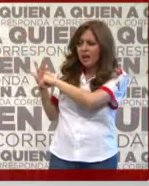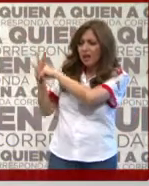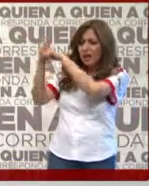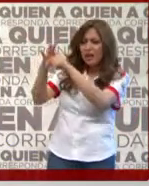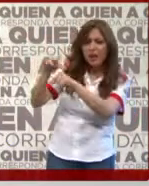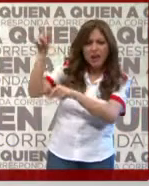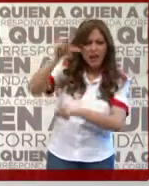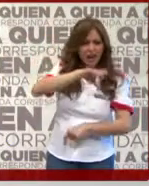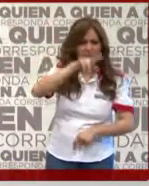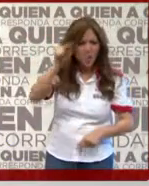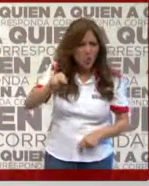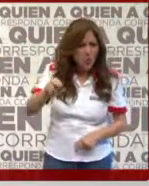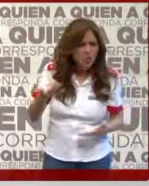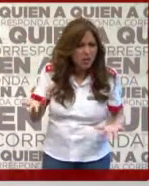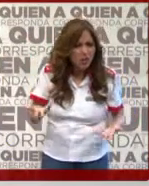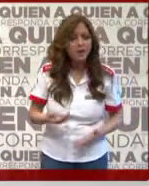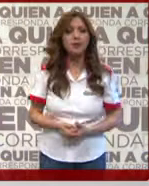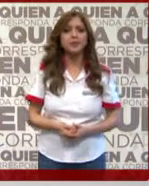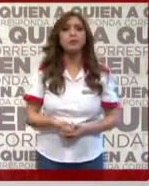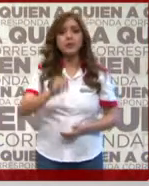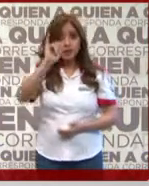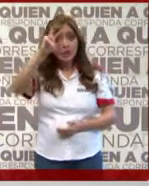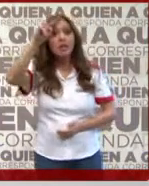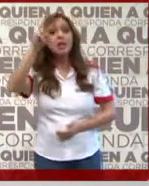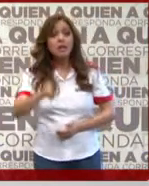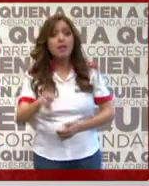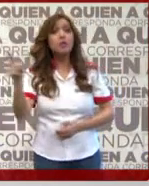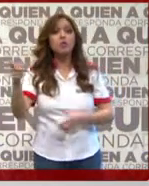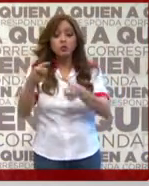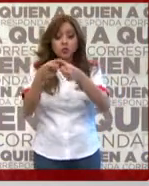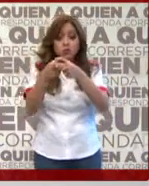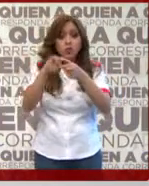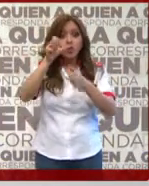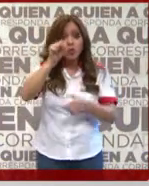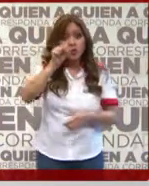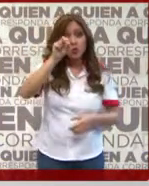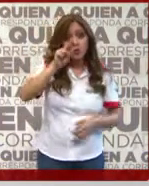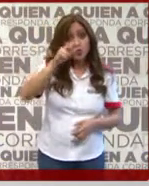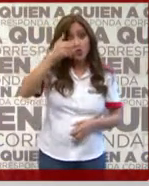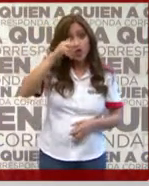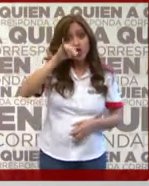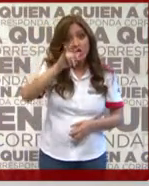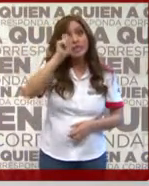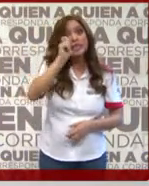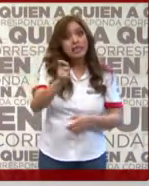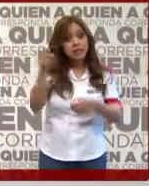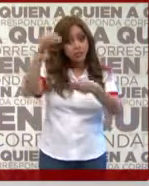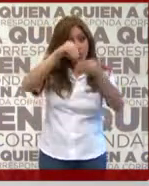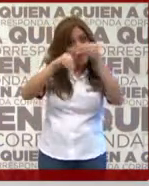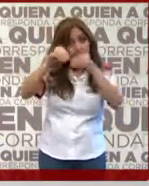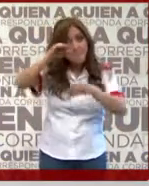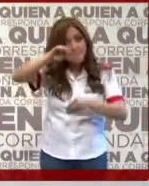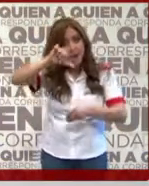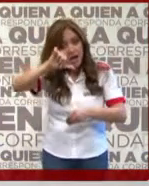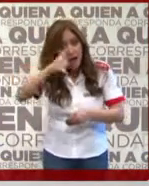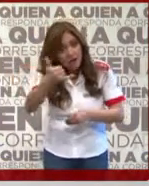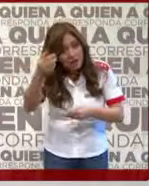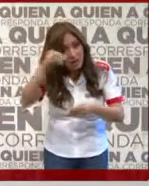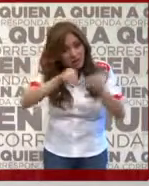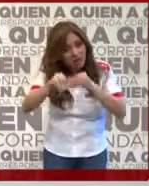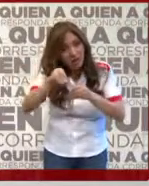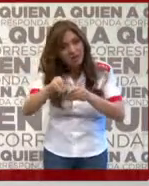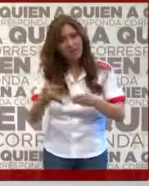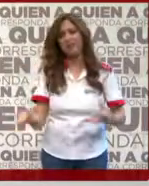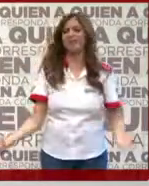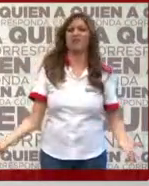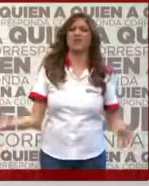es. Lo que pasa es que, no me lo vas a creer, es ahorita un sushi. Te es un sushi artesanal con toques mayas. Entonces,